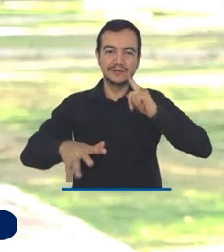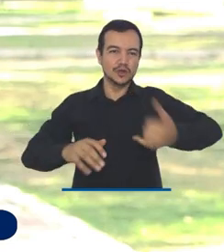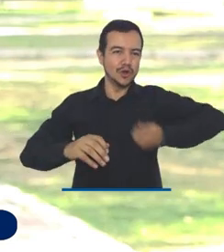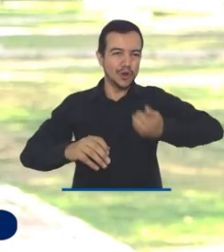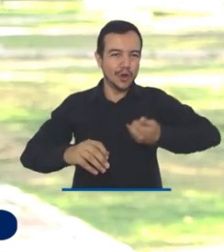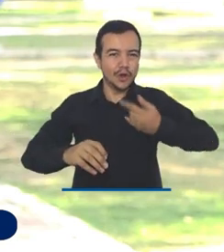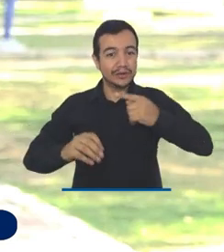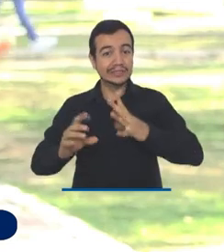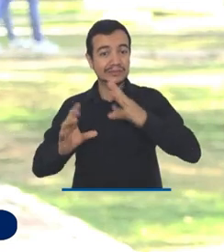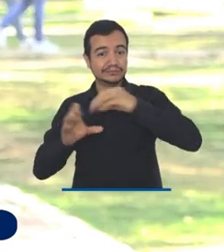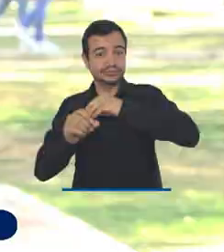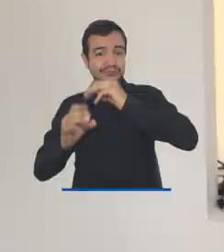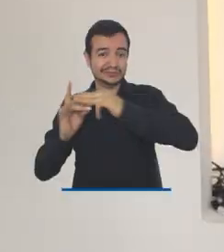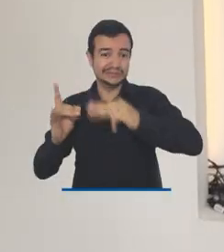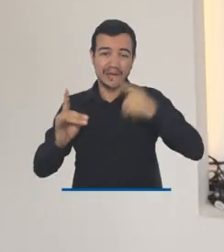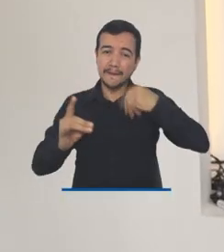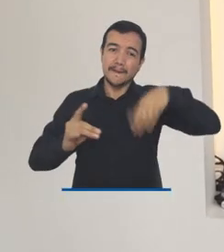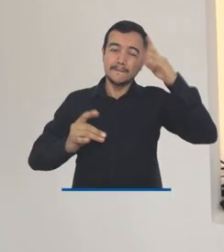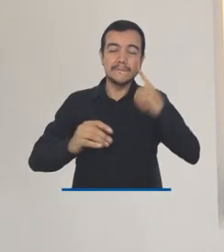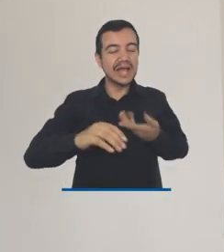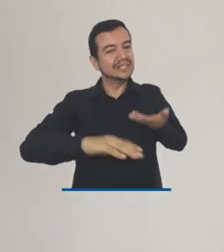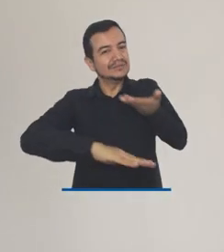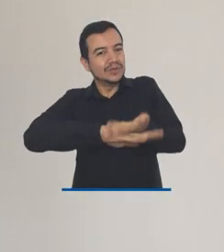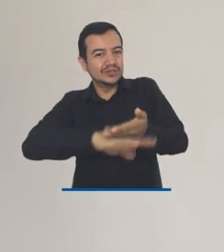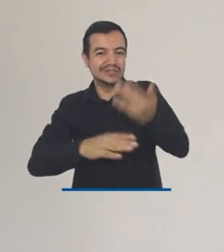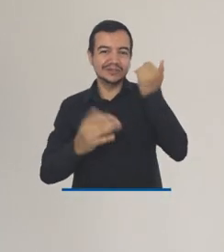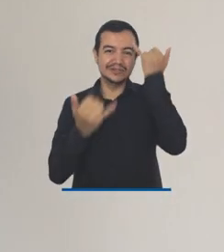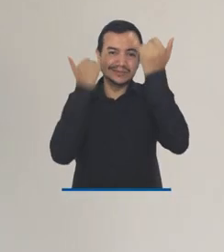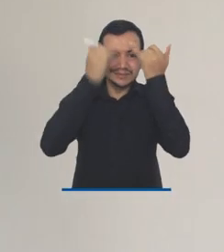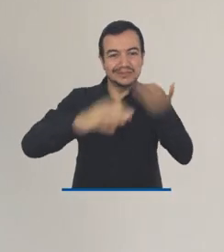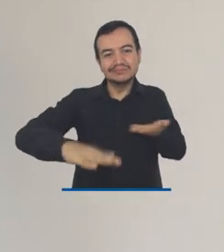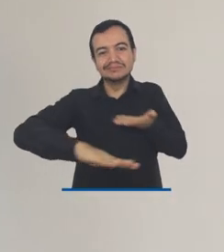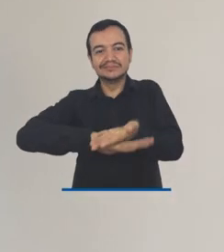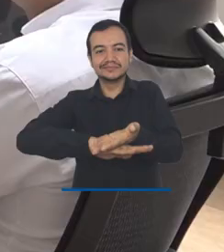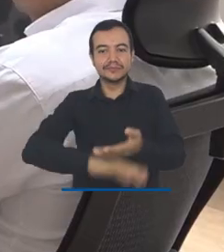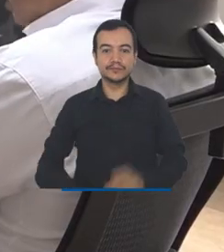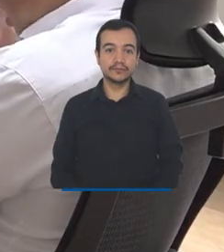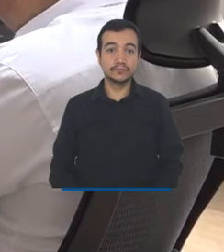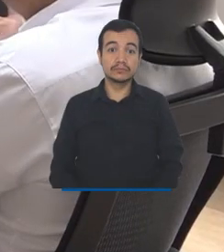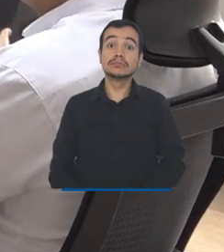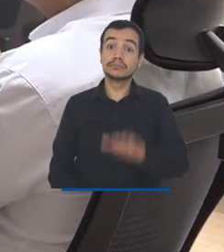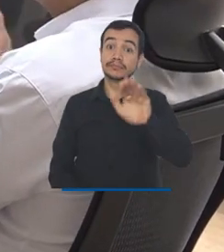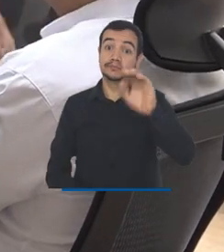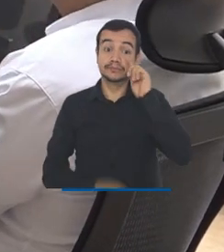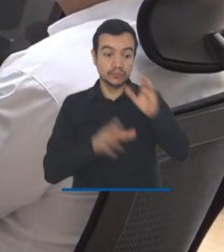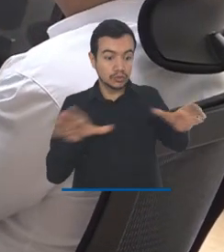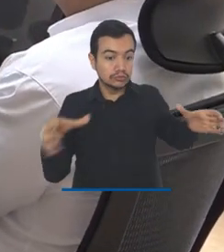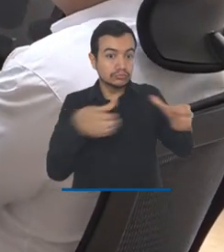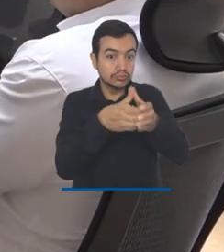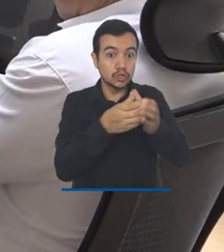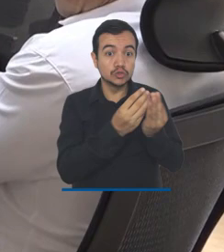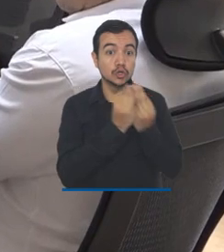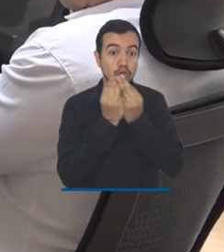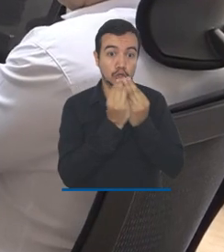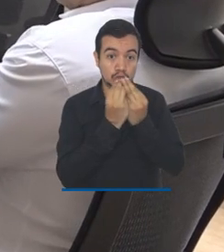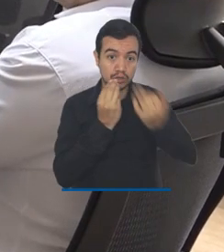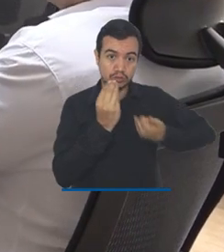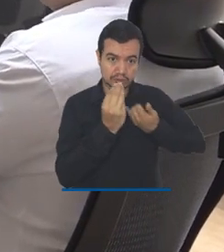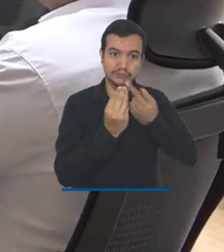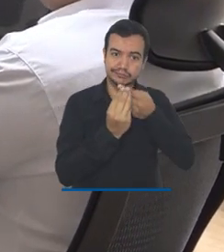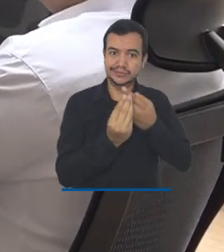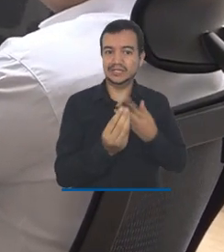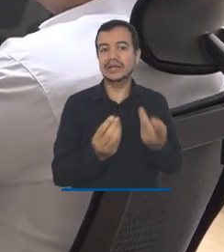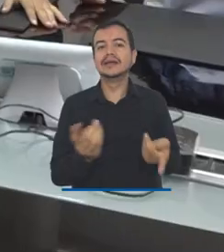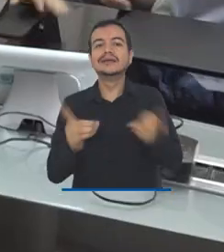líderes, llenos de propositivos. Es importante destacar que muchos de los que hacen parte del Consejo de Juventudes, además de ser estudiantes de